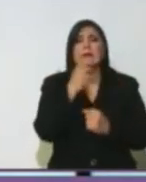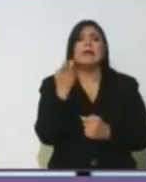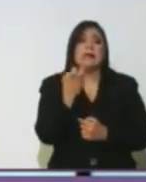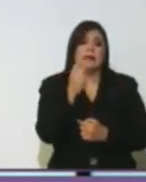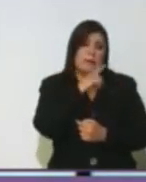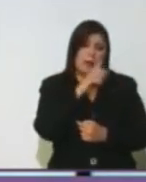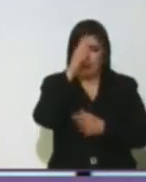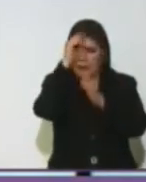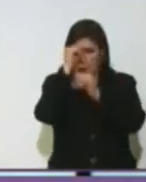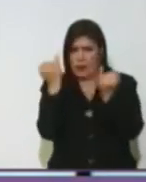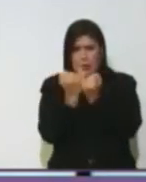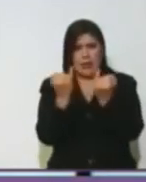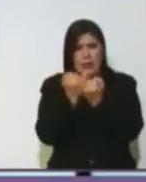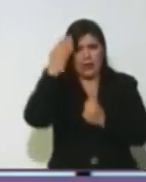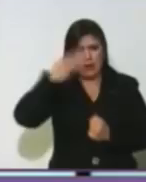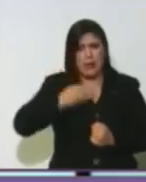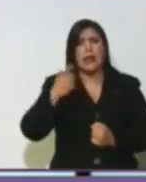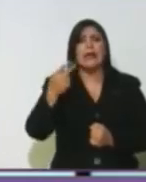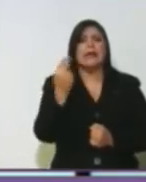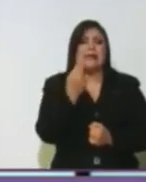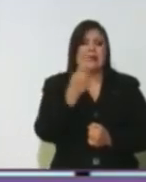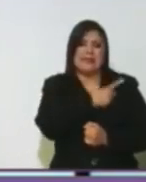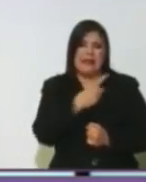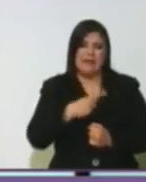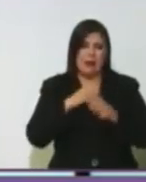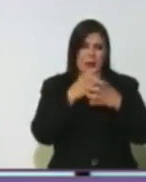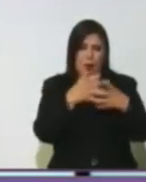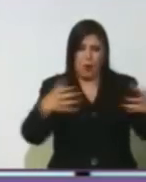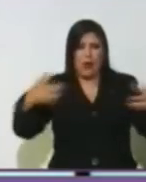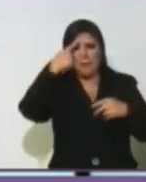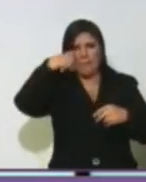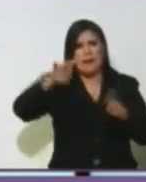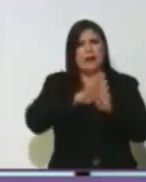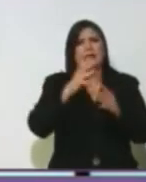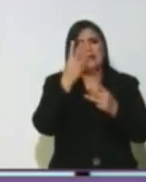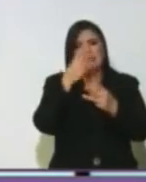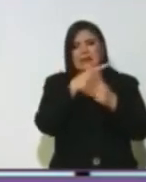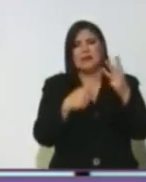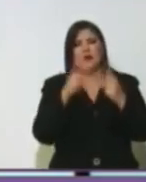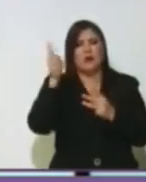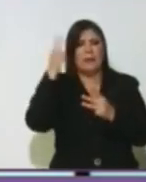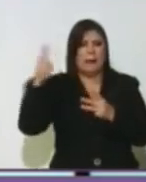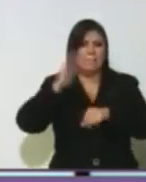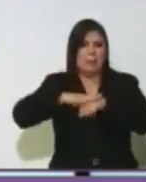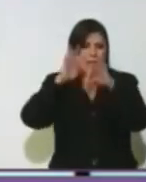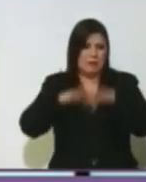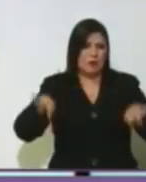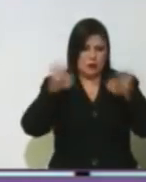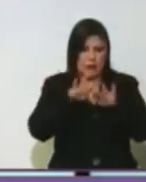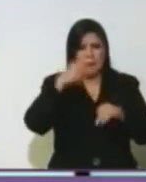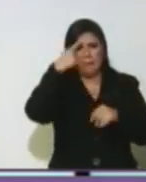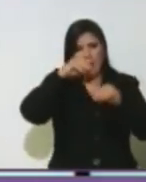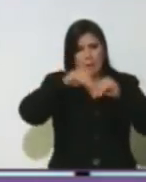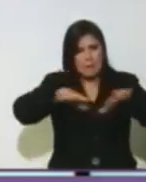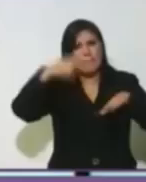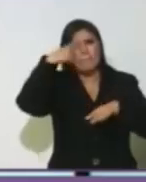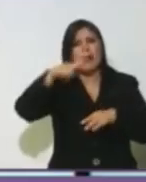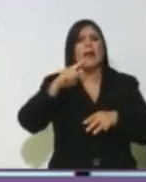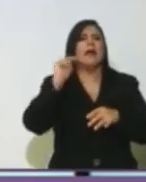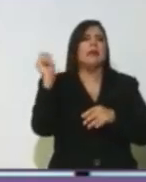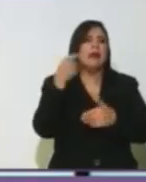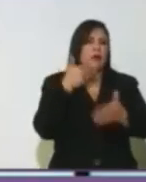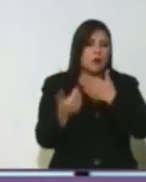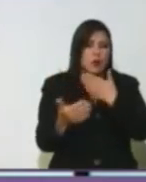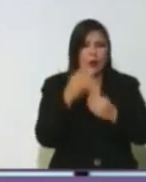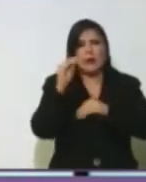llevar un campus de las tres universidades públicas de méxico las más importantes para llevar tecnología de